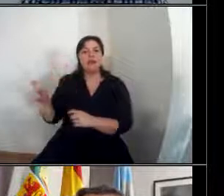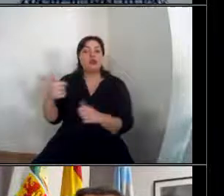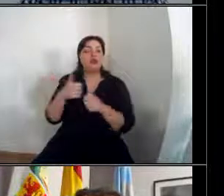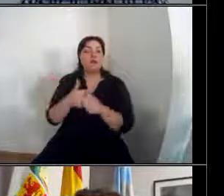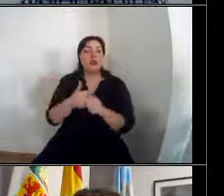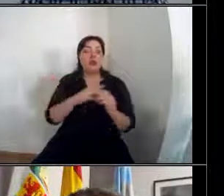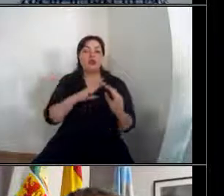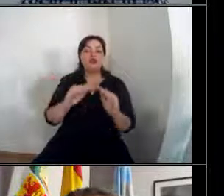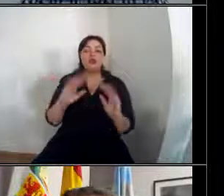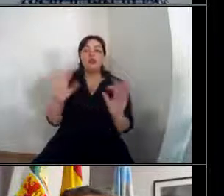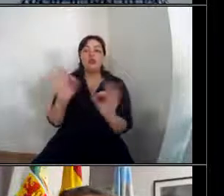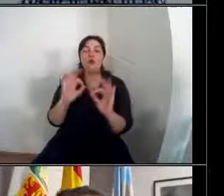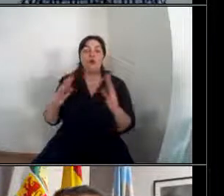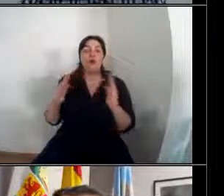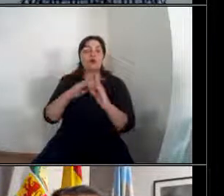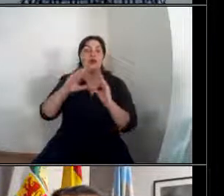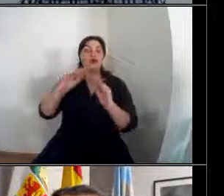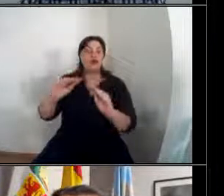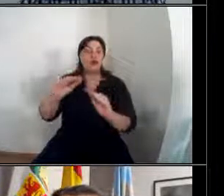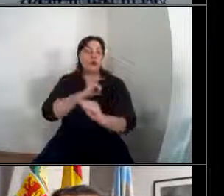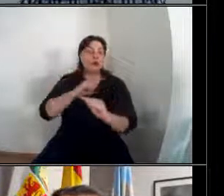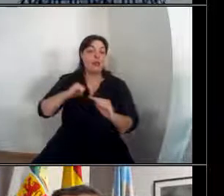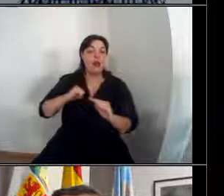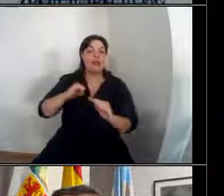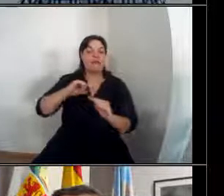desde sus domicilios particulares pues